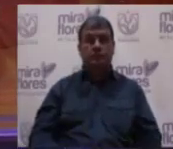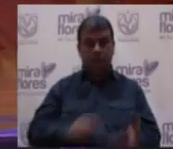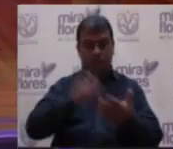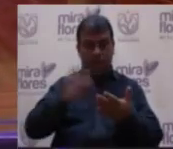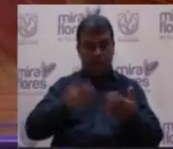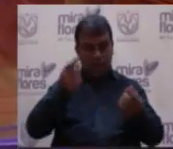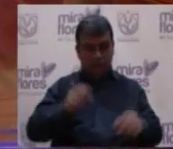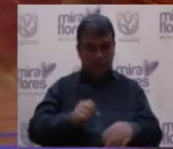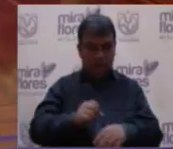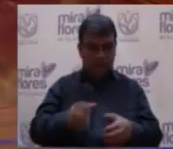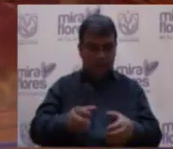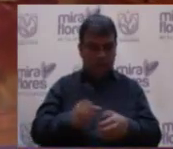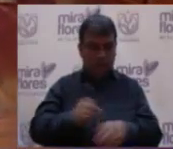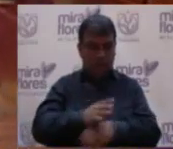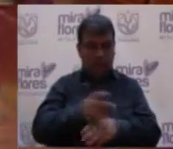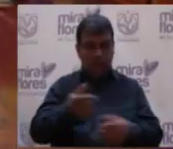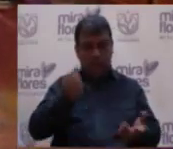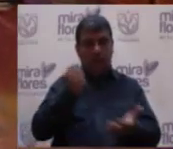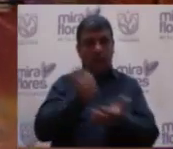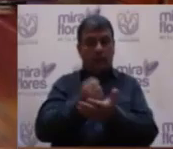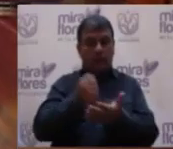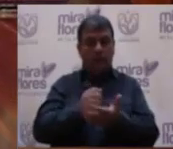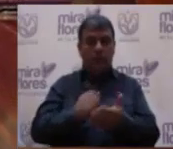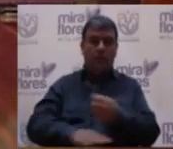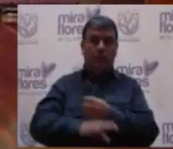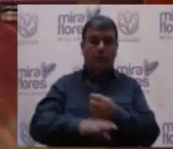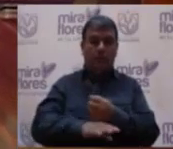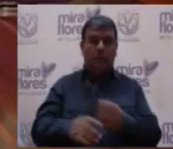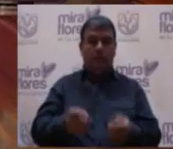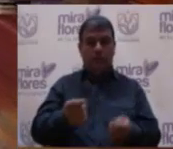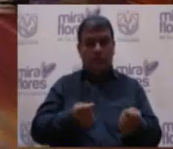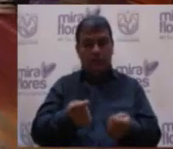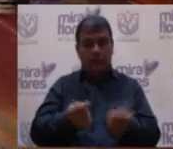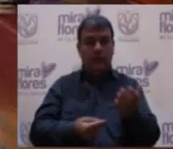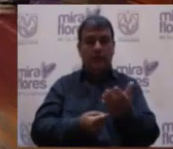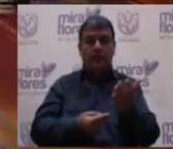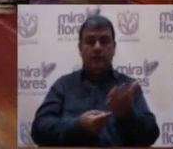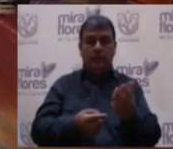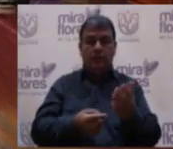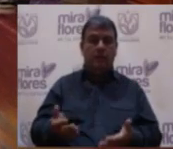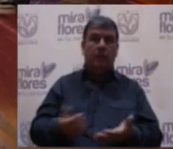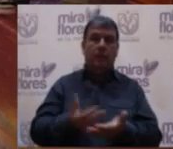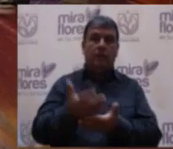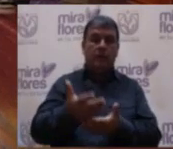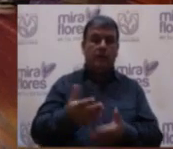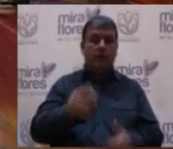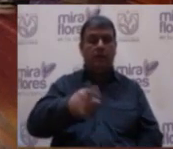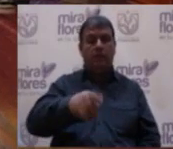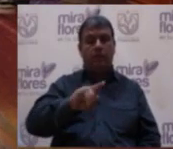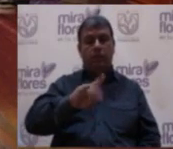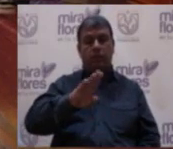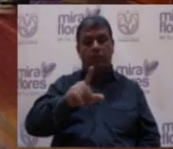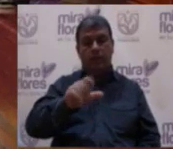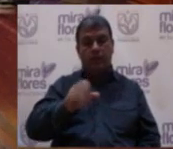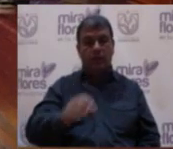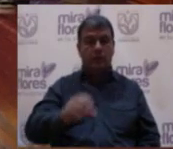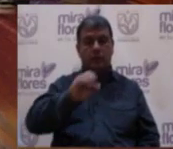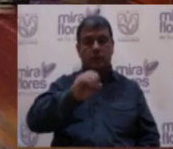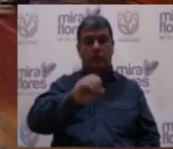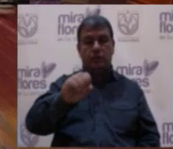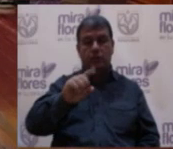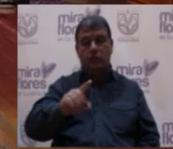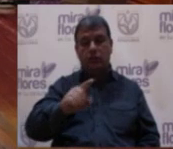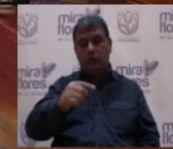Proyecto de acuerdo del Consejo que aprueba las bases administrativas y técnicas del proceso de oferta pública número